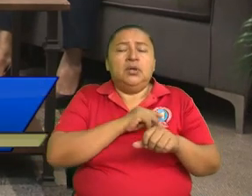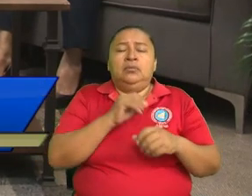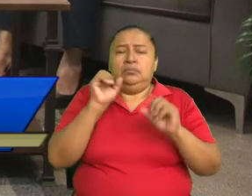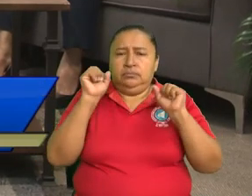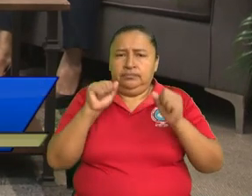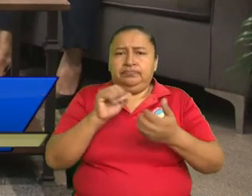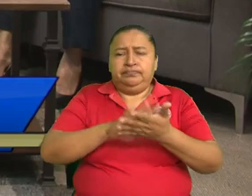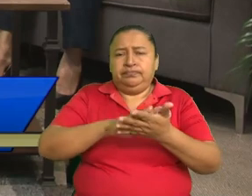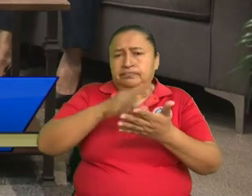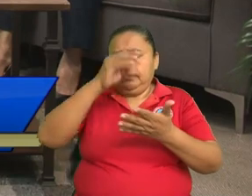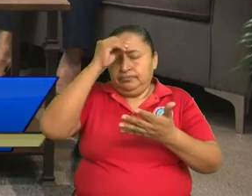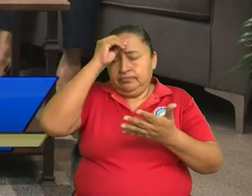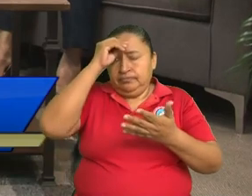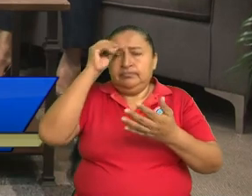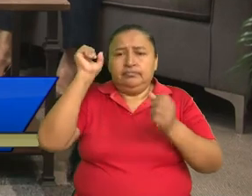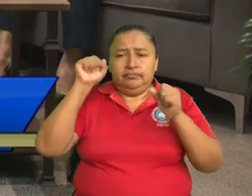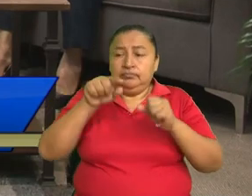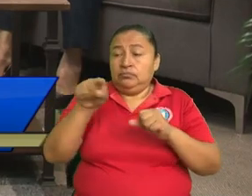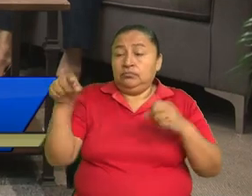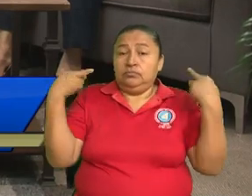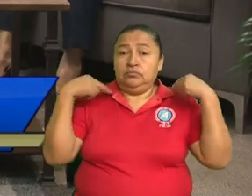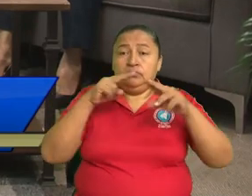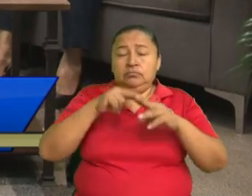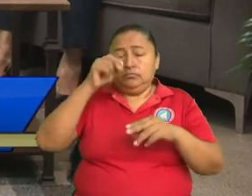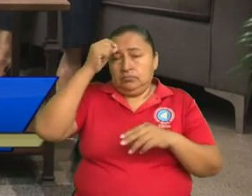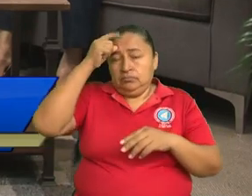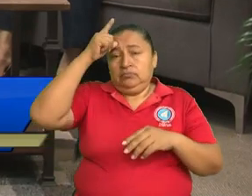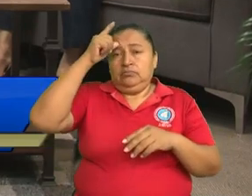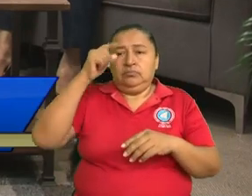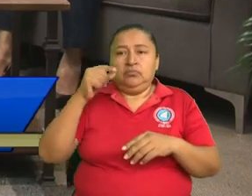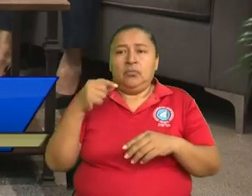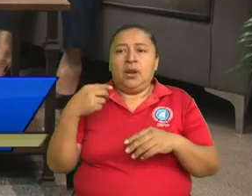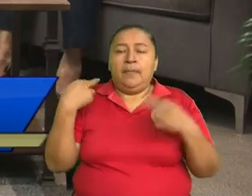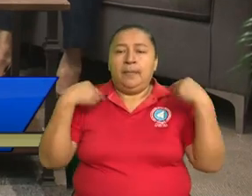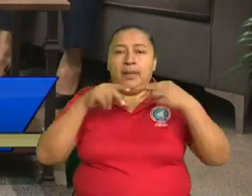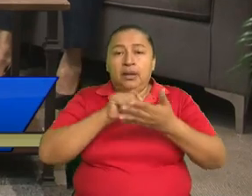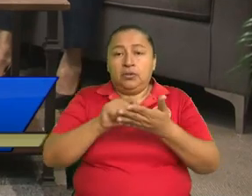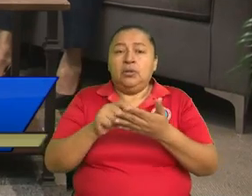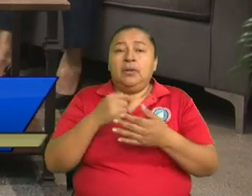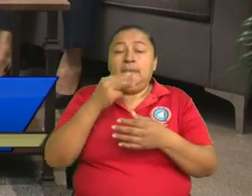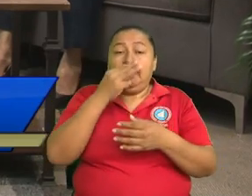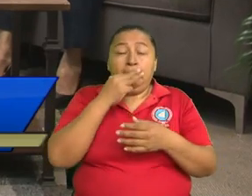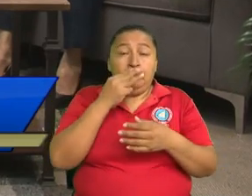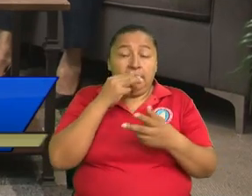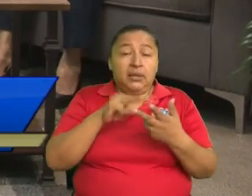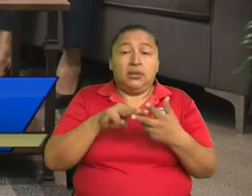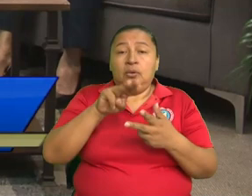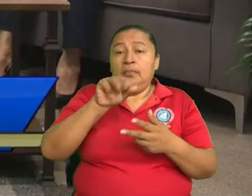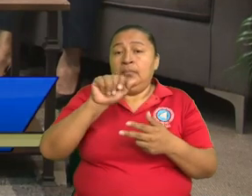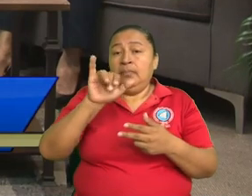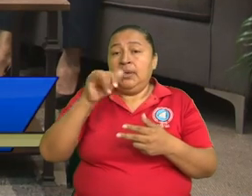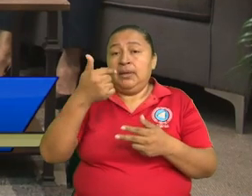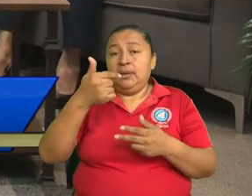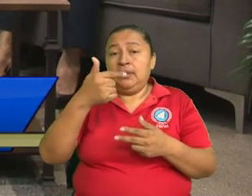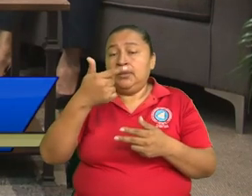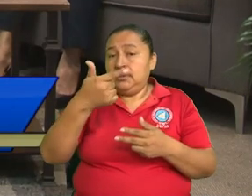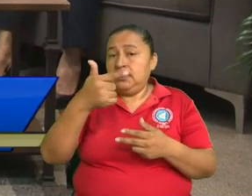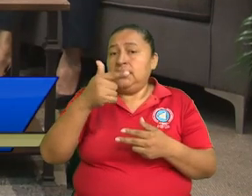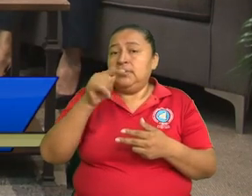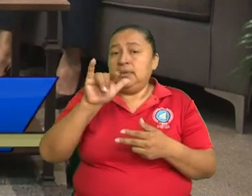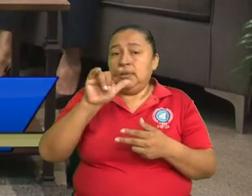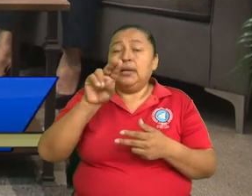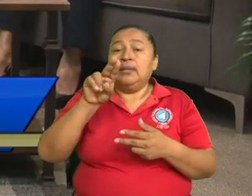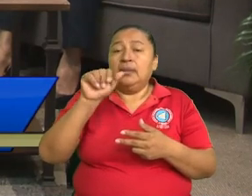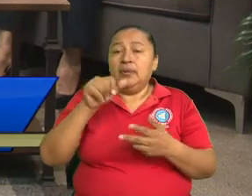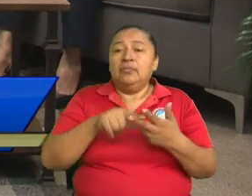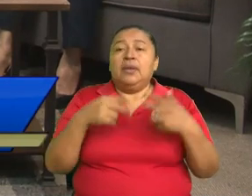capacidad de en los maestros, o sea, como el maestro no es diferente, el que es Miskito, el que es Mayamna, el que es creo, no. Su